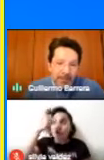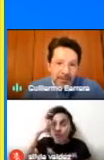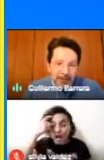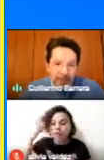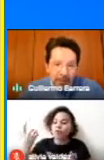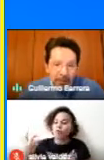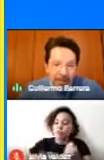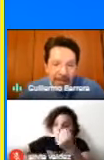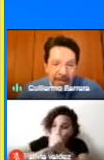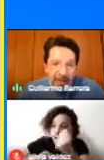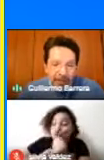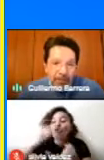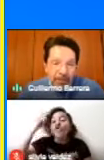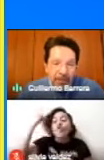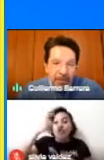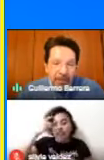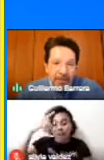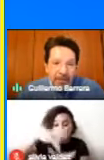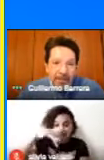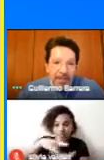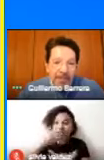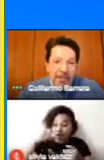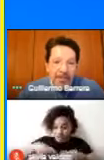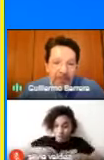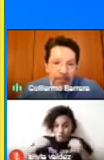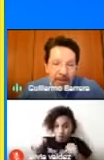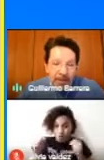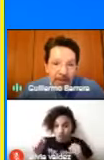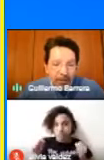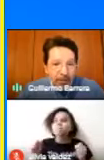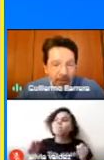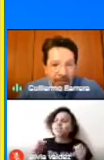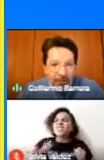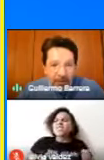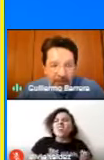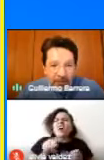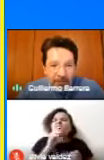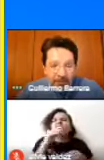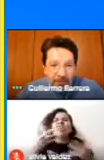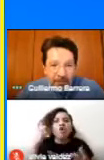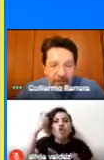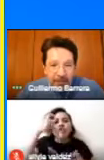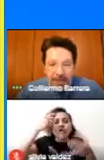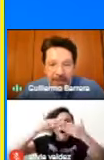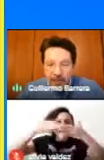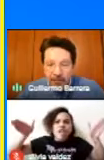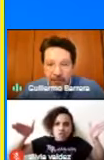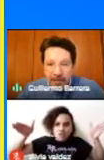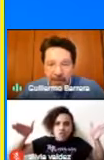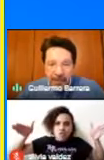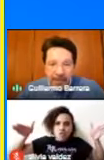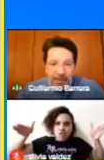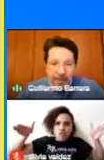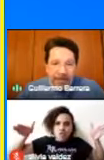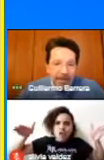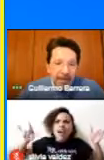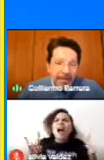gobierno participativo, en el caso de Bogotá, estamos hablando de gobierno abierto, que es algo